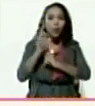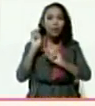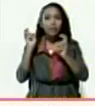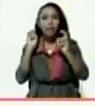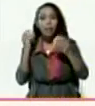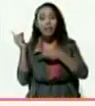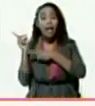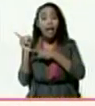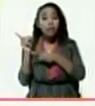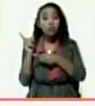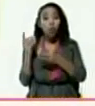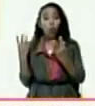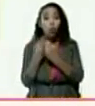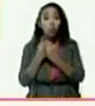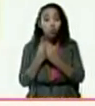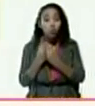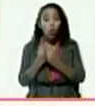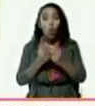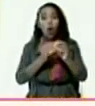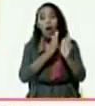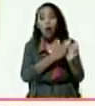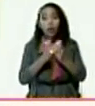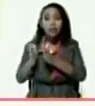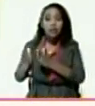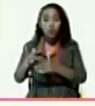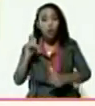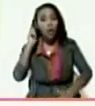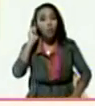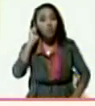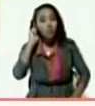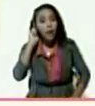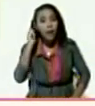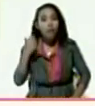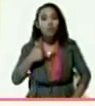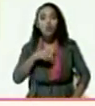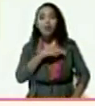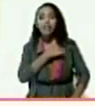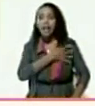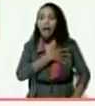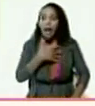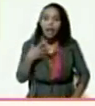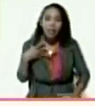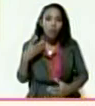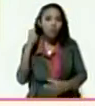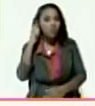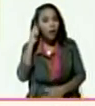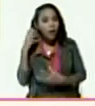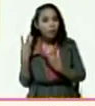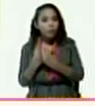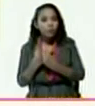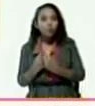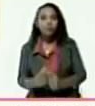de esto, junto con la organización de las mujeres, de nuestras queridas compañeras que